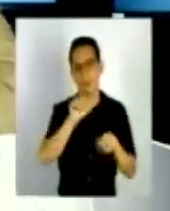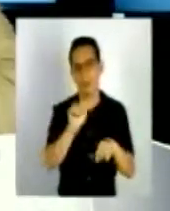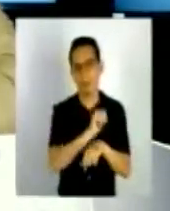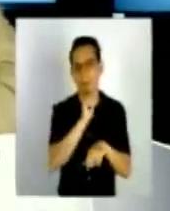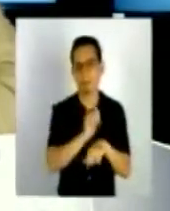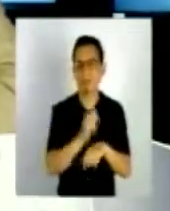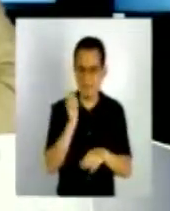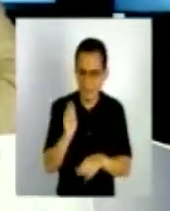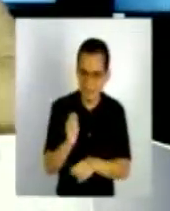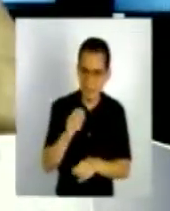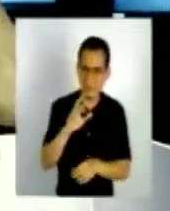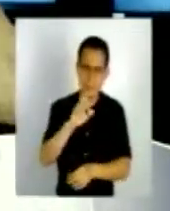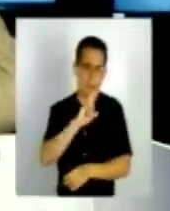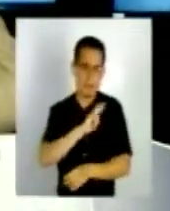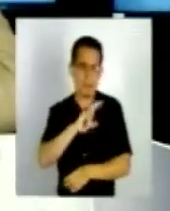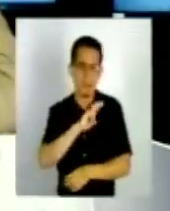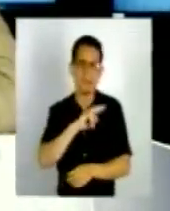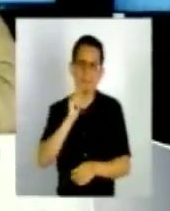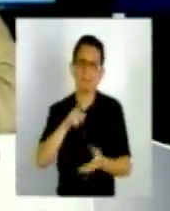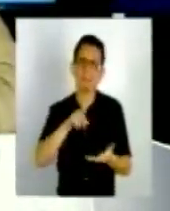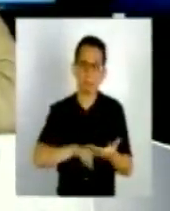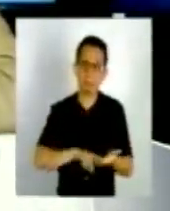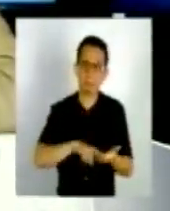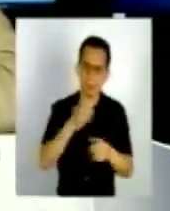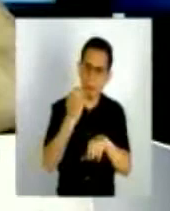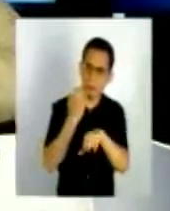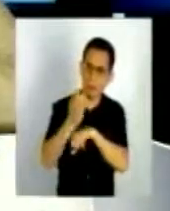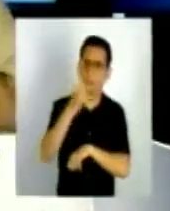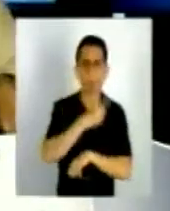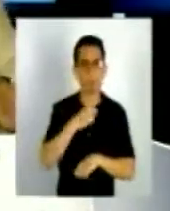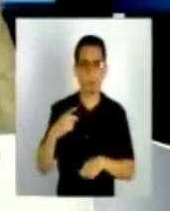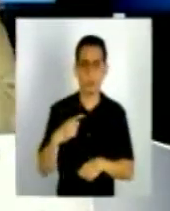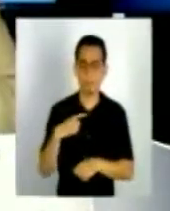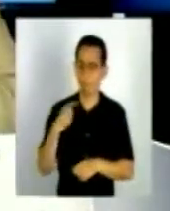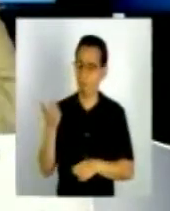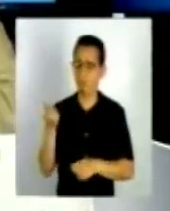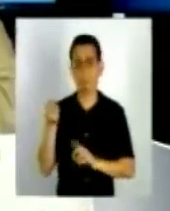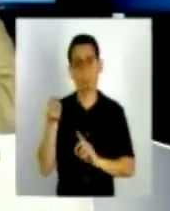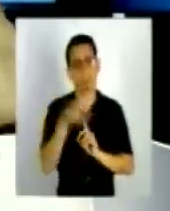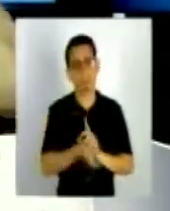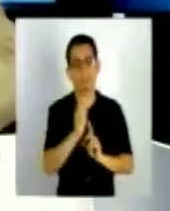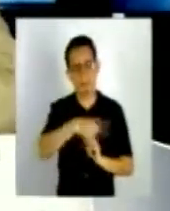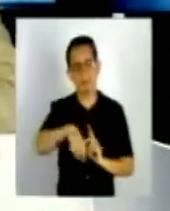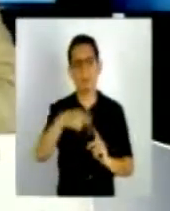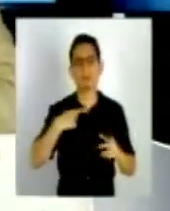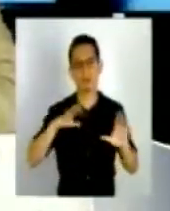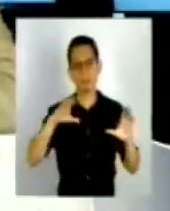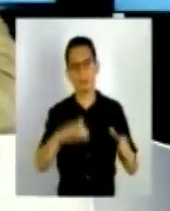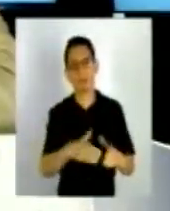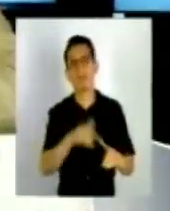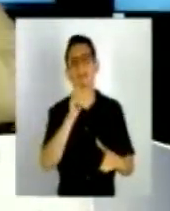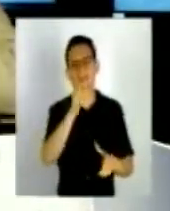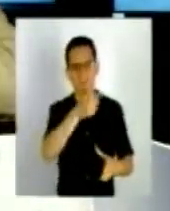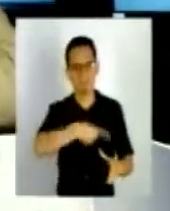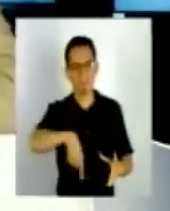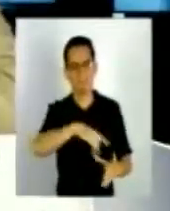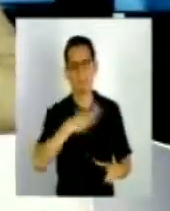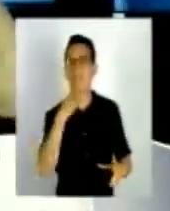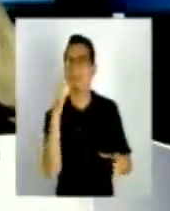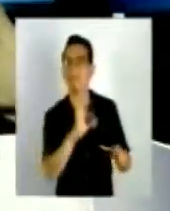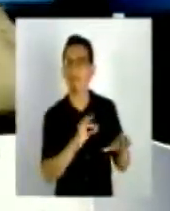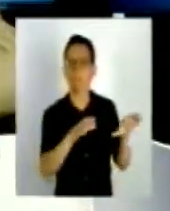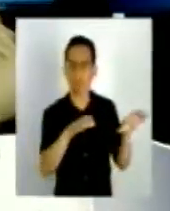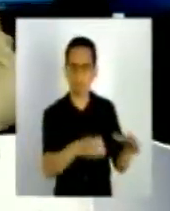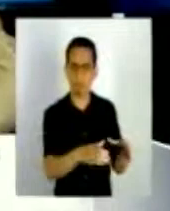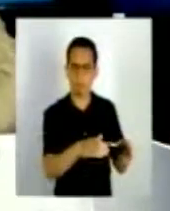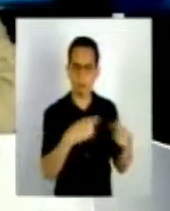que es el subsidio fundamental que el Estado tiene obligación de dar a todos los grupos vulnerables, en el caso de los jóvenes a través de